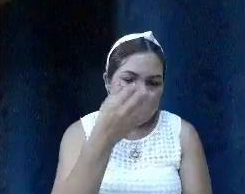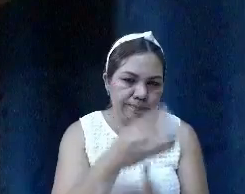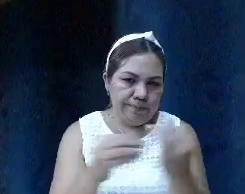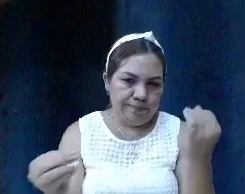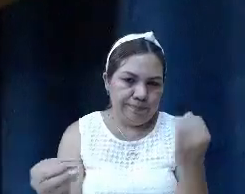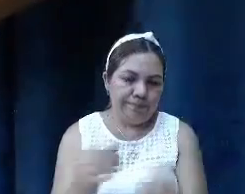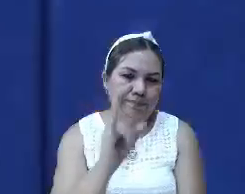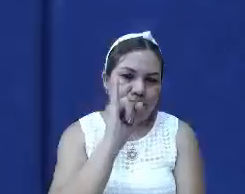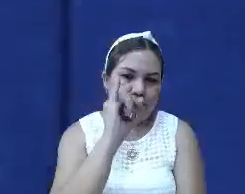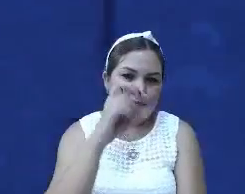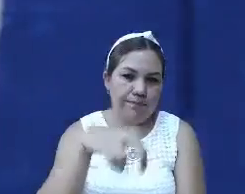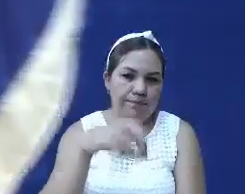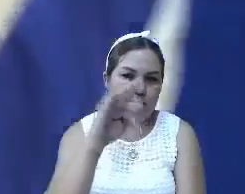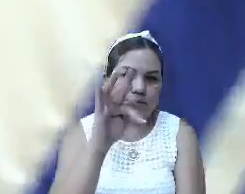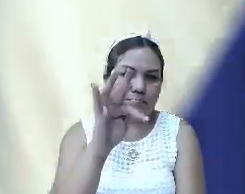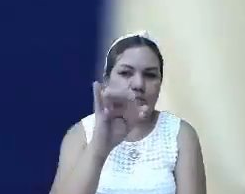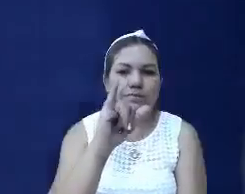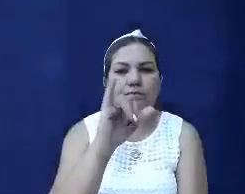Amén.